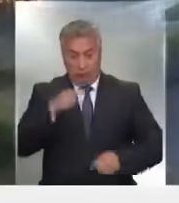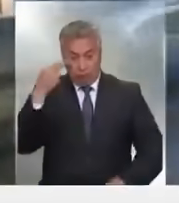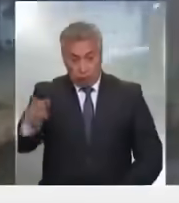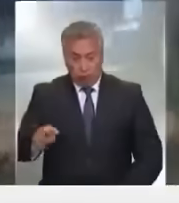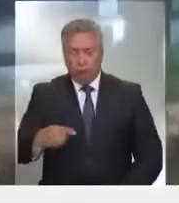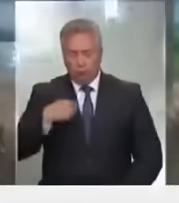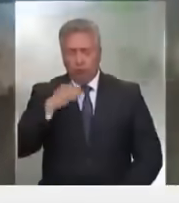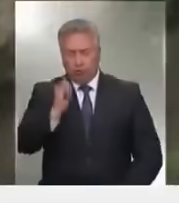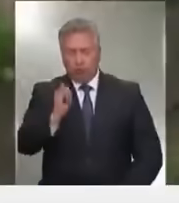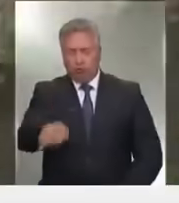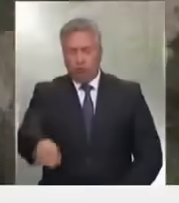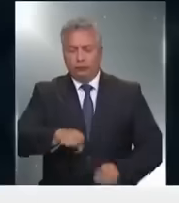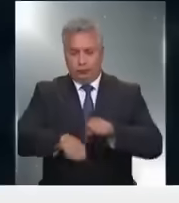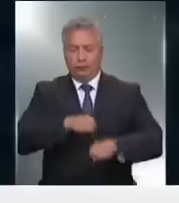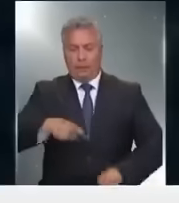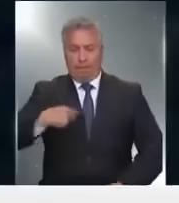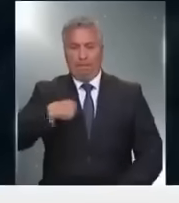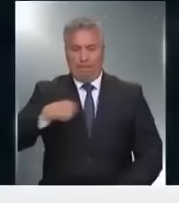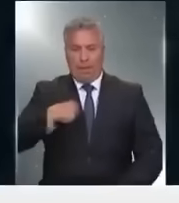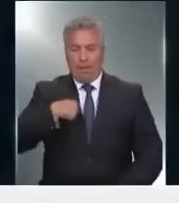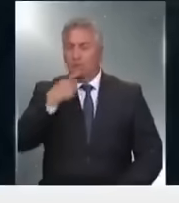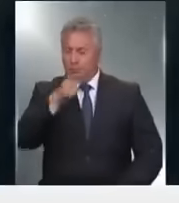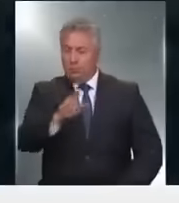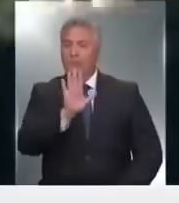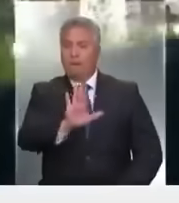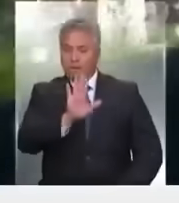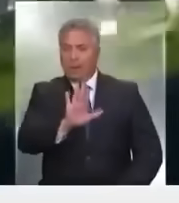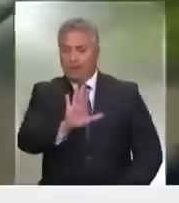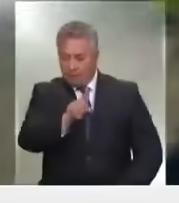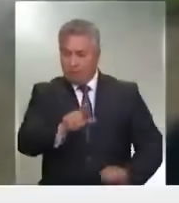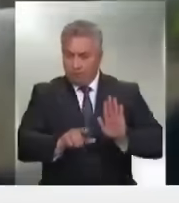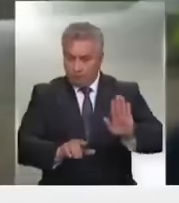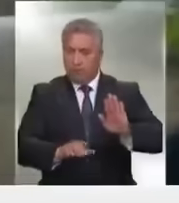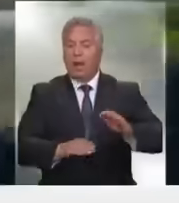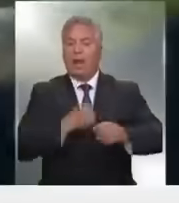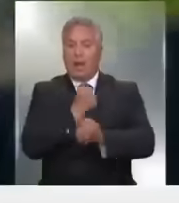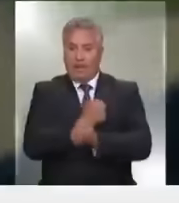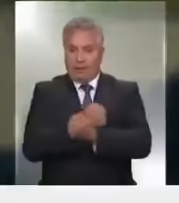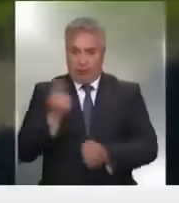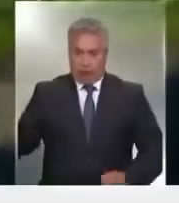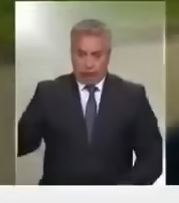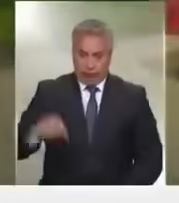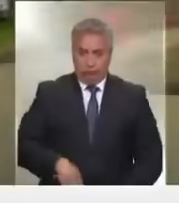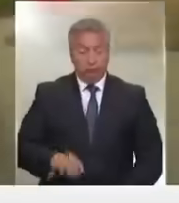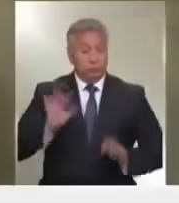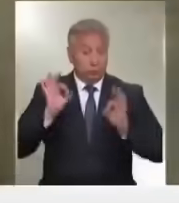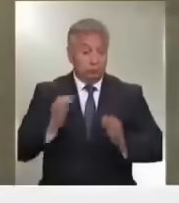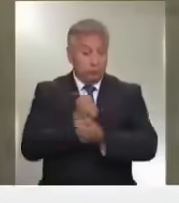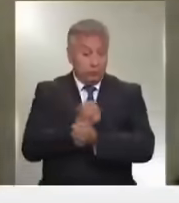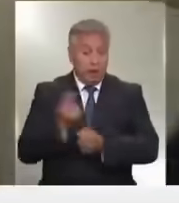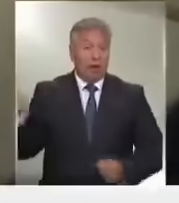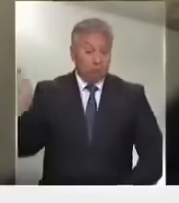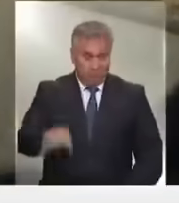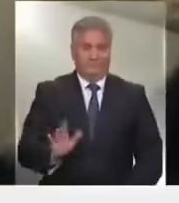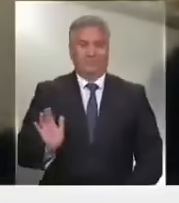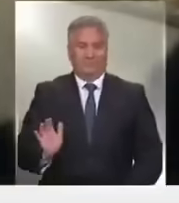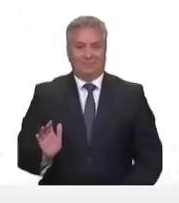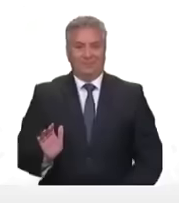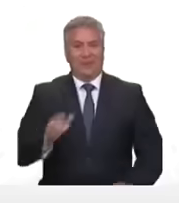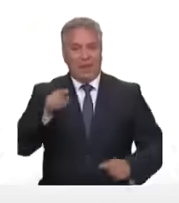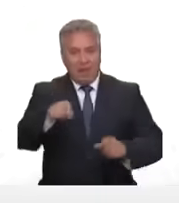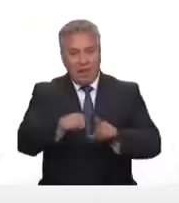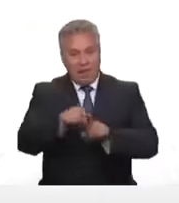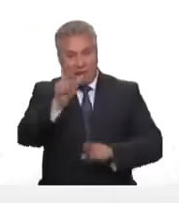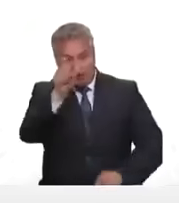sí. Me dijeron que esperara a los carabineros y ahí después llegaron. Tras la detención, Jordan Lepe finalmente